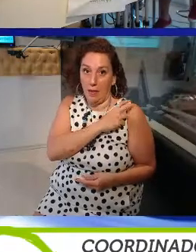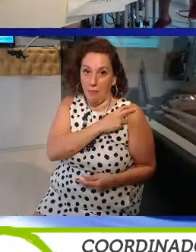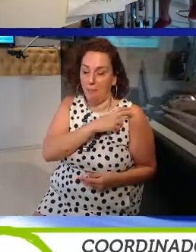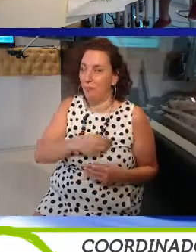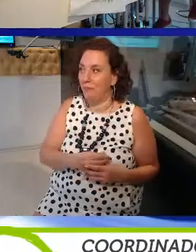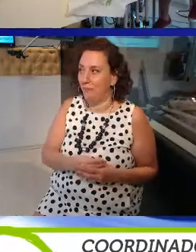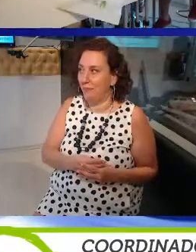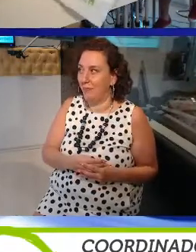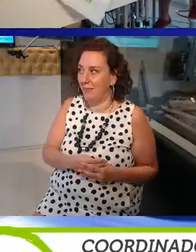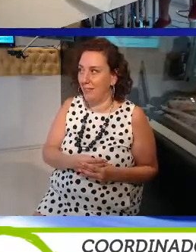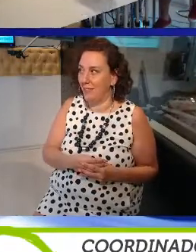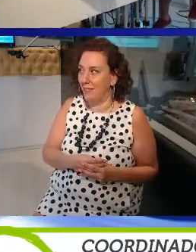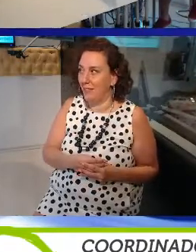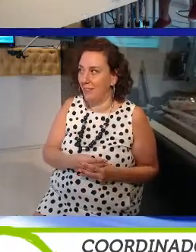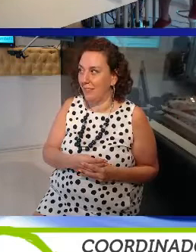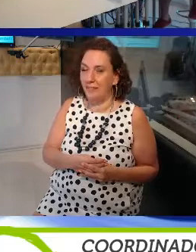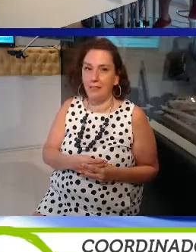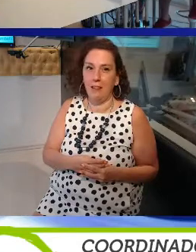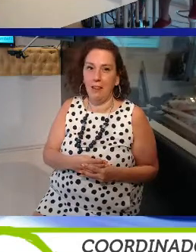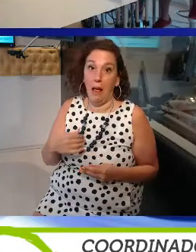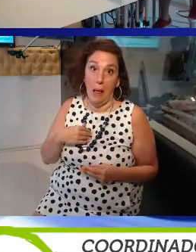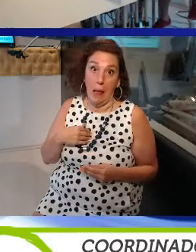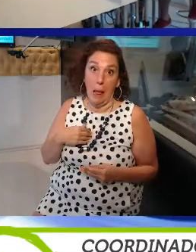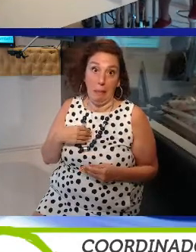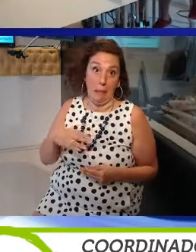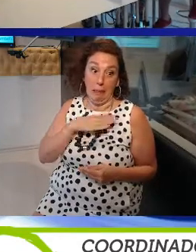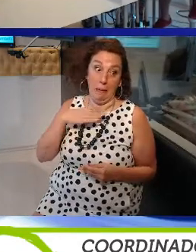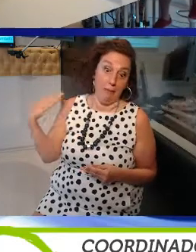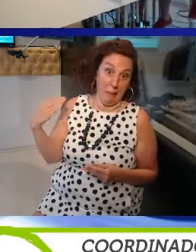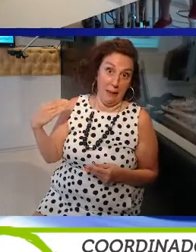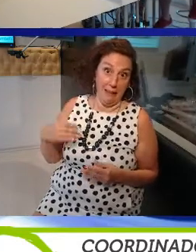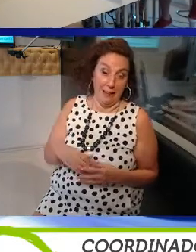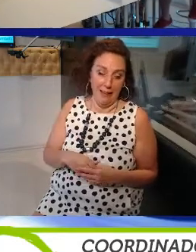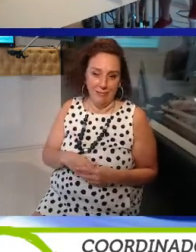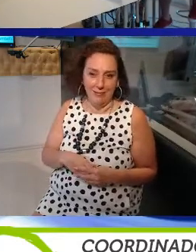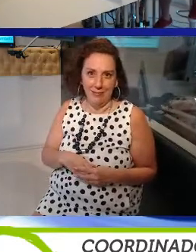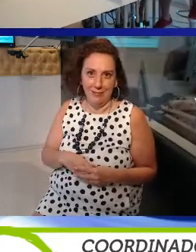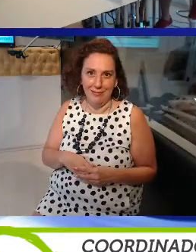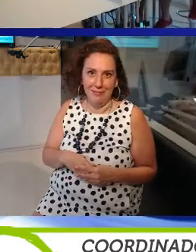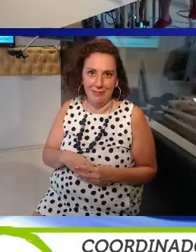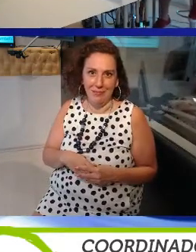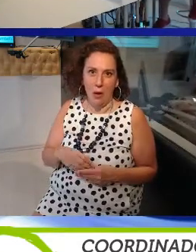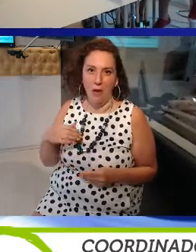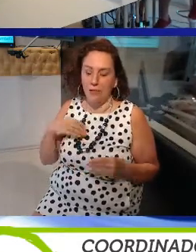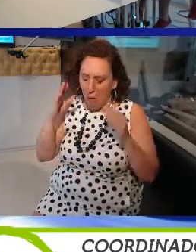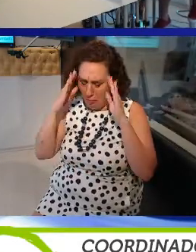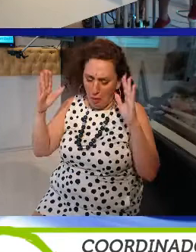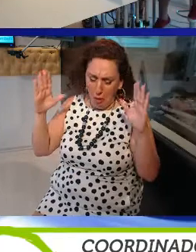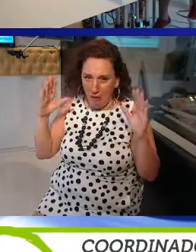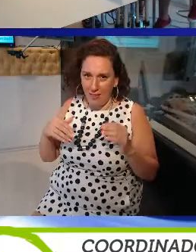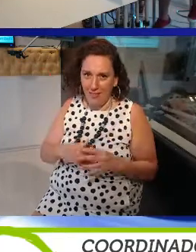¿Qué se llama? El capitán me iba a matar. Pero escúchame, ¿hoy preparaste la columna o como la